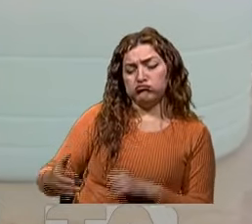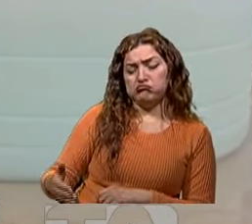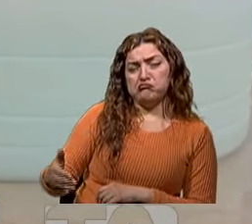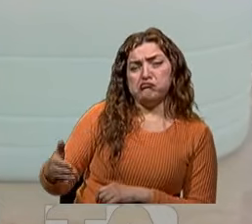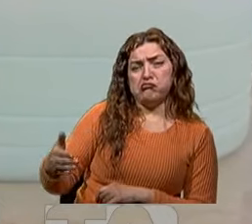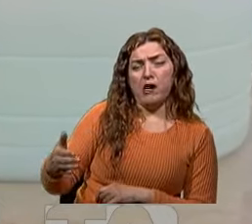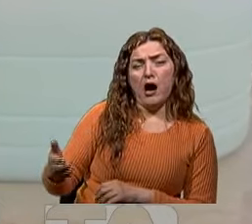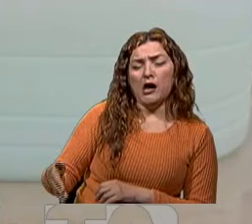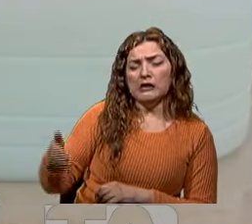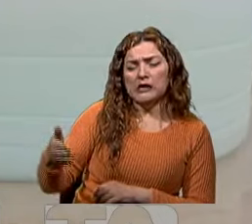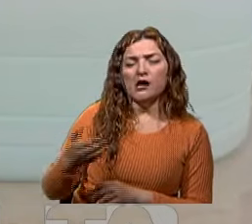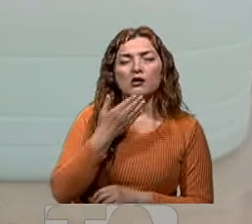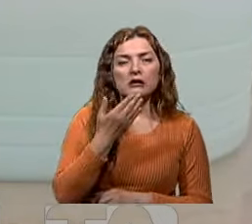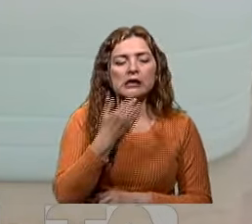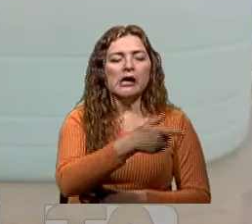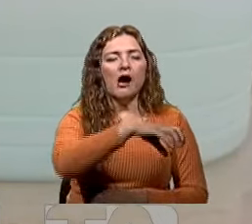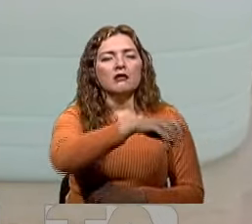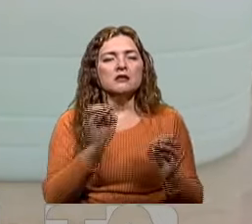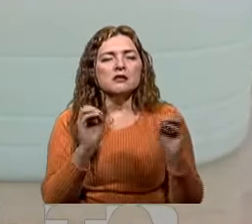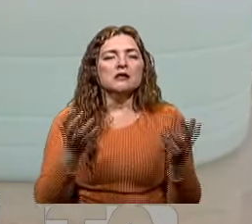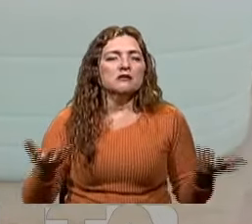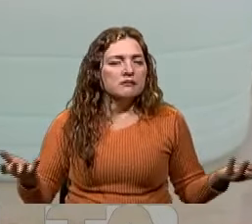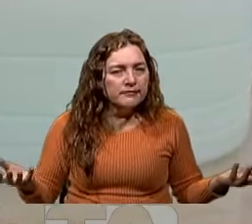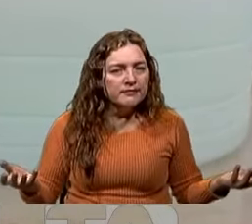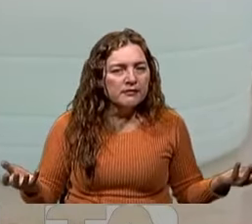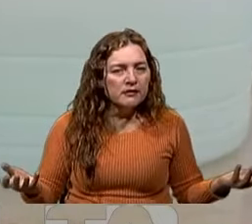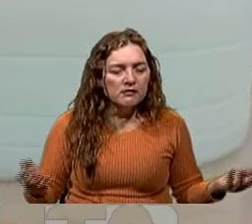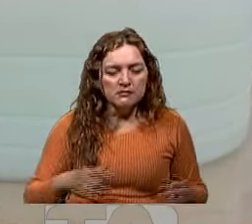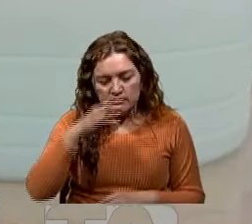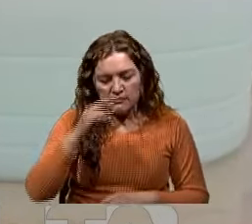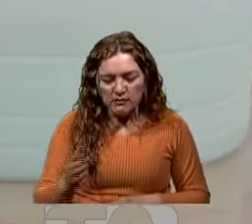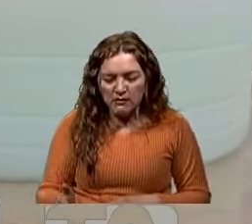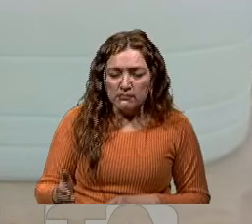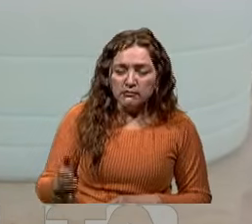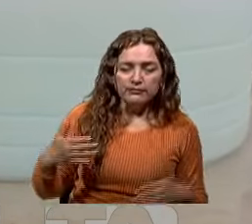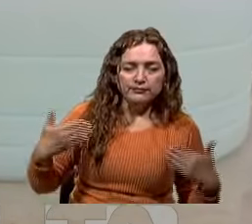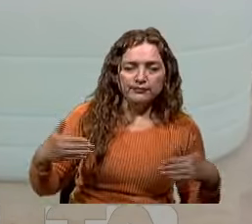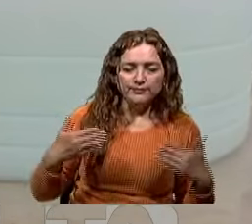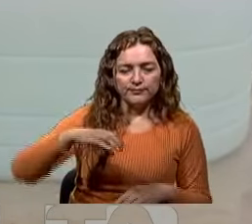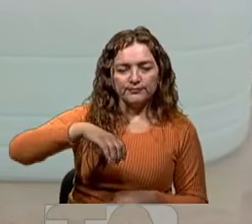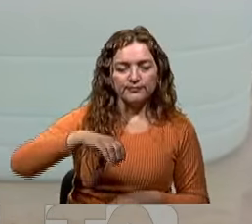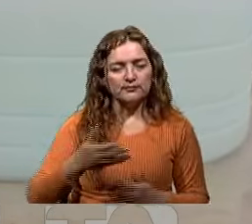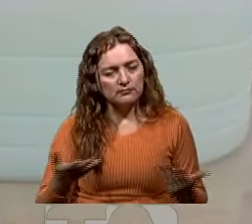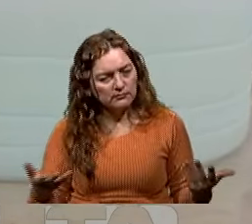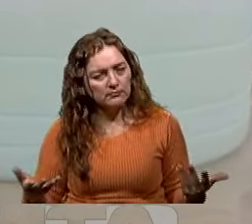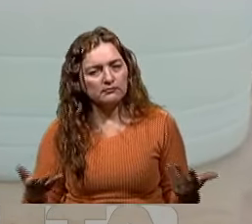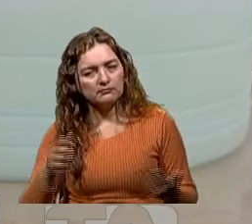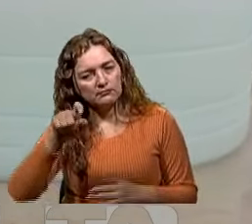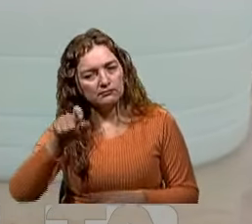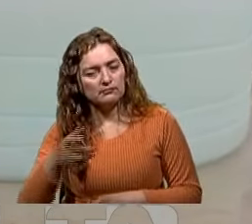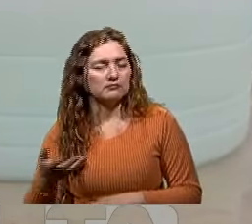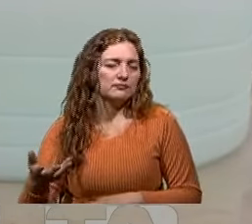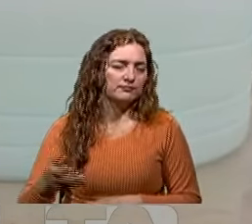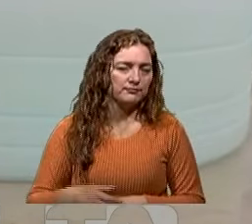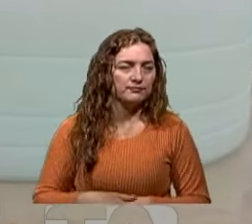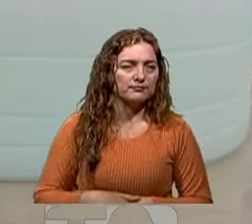potable a esas comunidades. No se puede hablar de un crecimiento feliz si no se dota a las comunidades de agua potable. No se